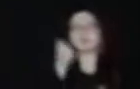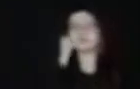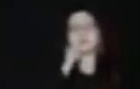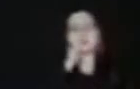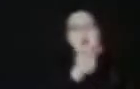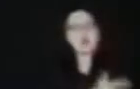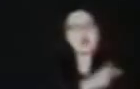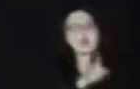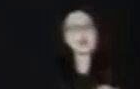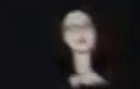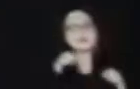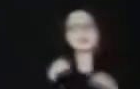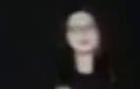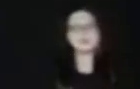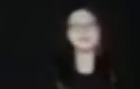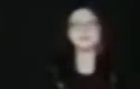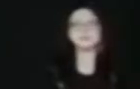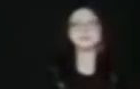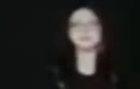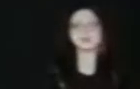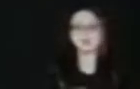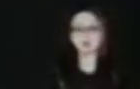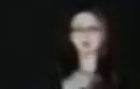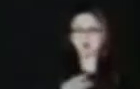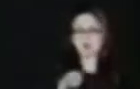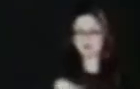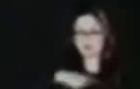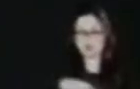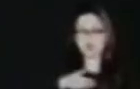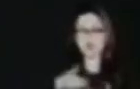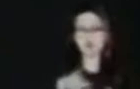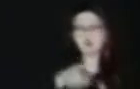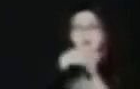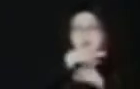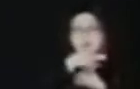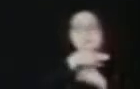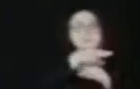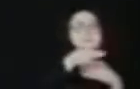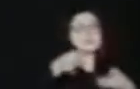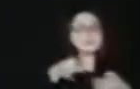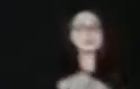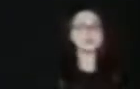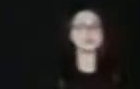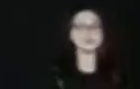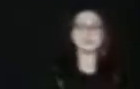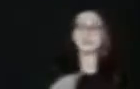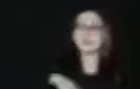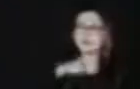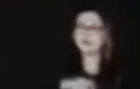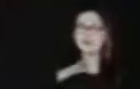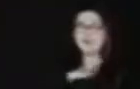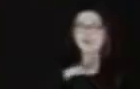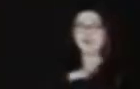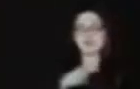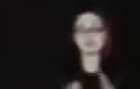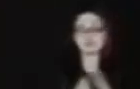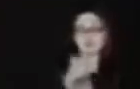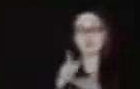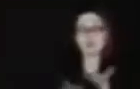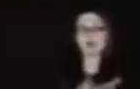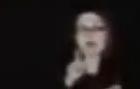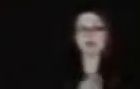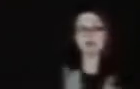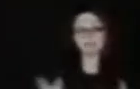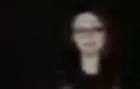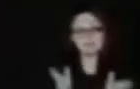honestidad. Empiezo por informar que hemos promovido una ley